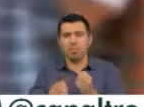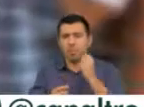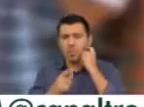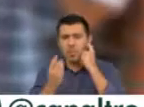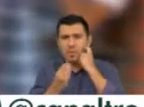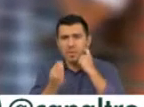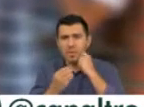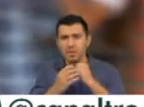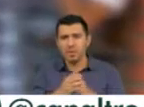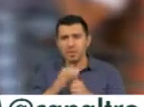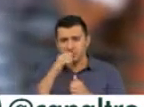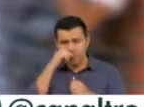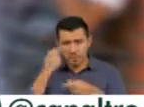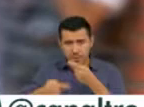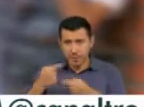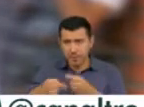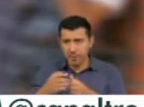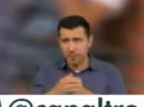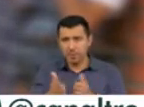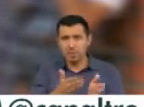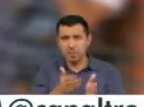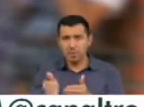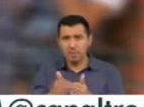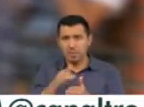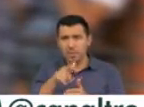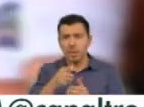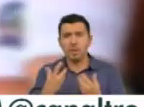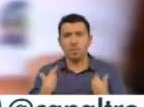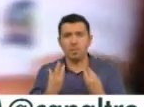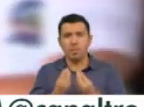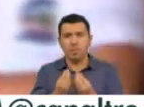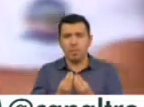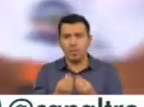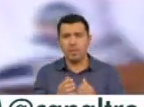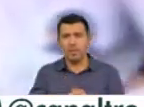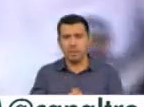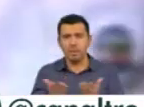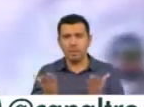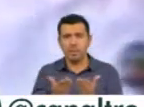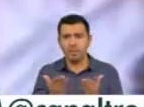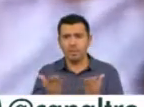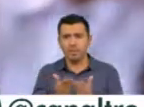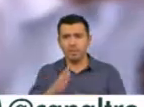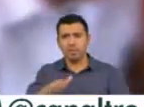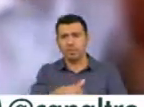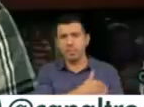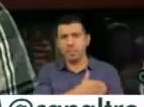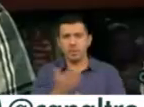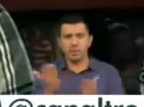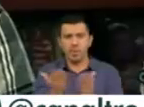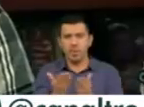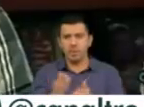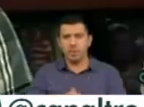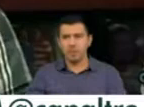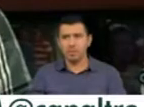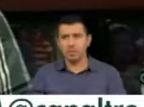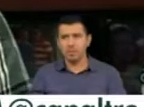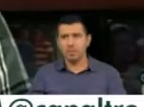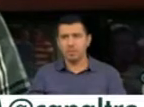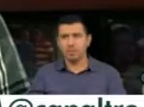está debatiendo frente a los planes de convivencia que ha hecho el Ministerio de